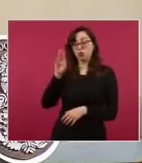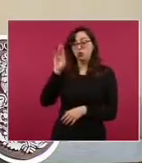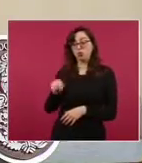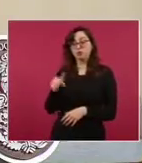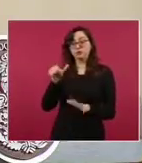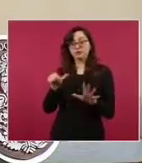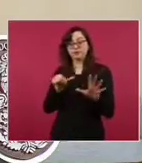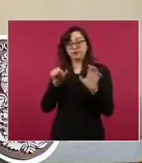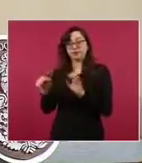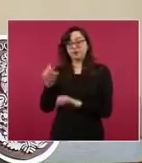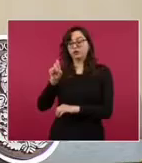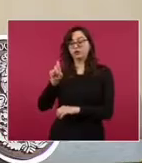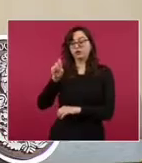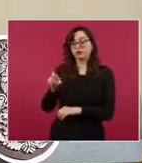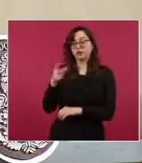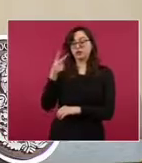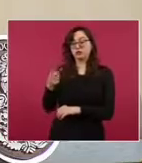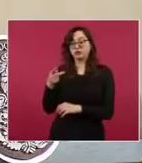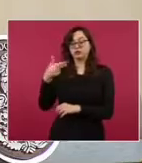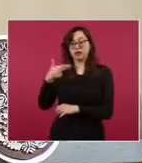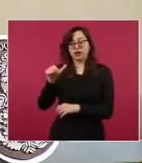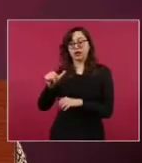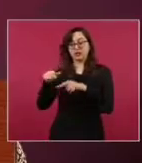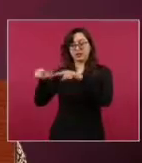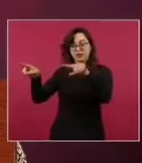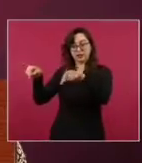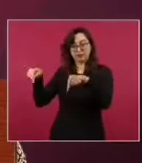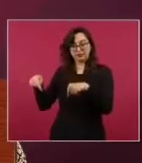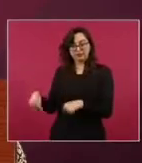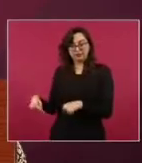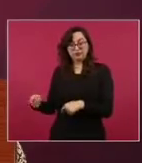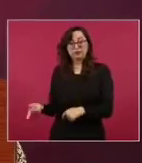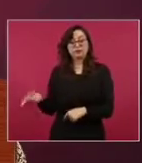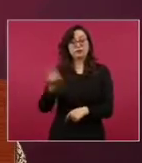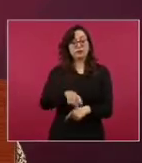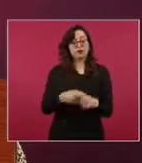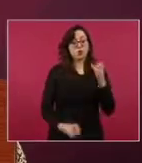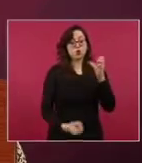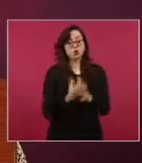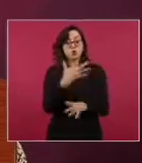664.32 hectáreas y el caso de protección de